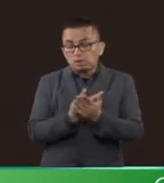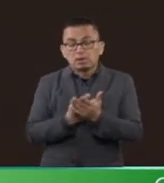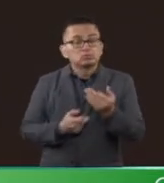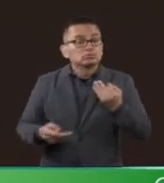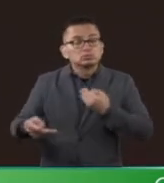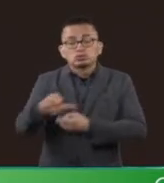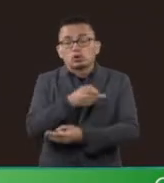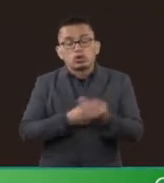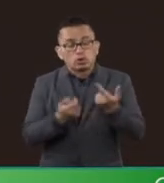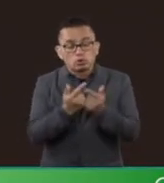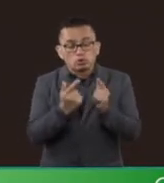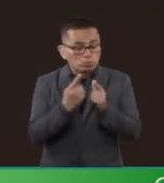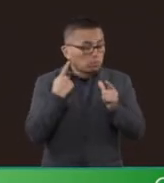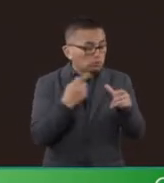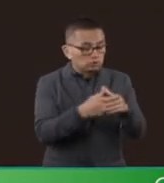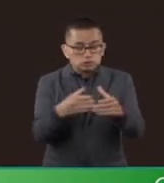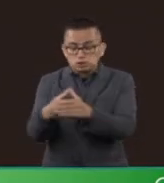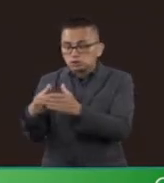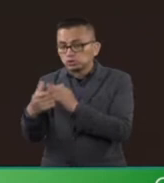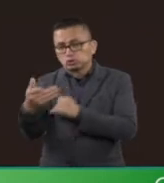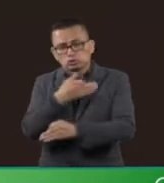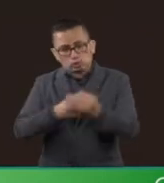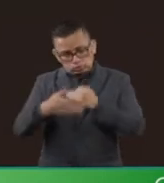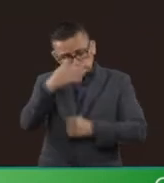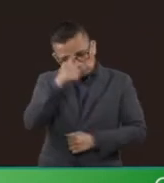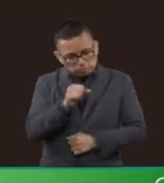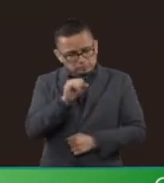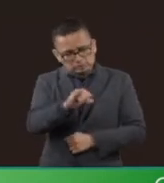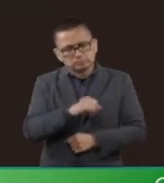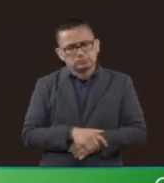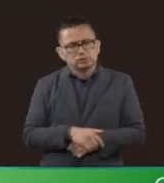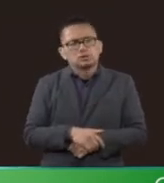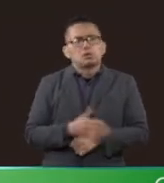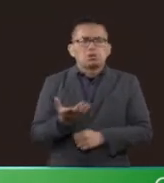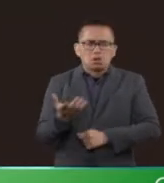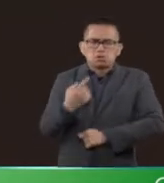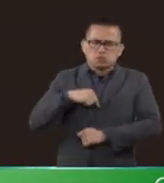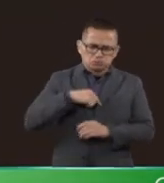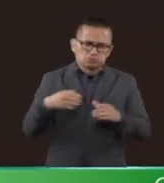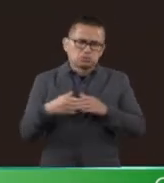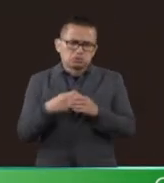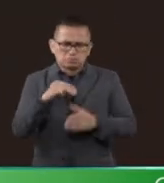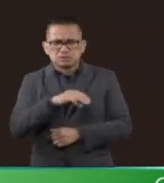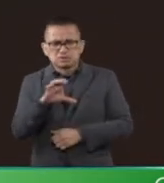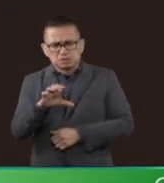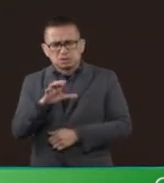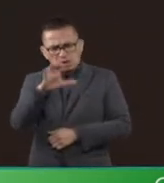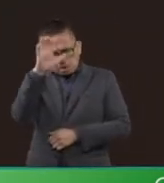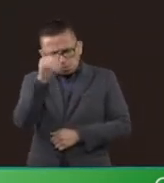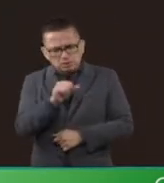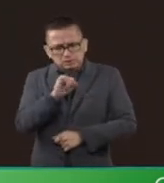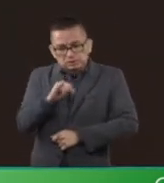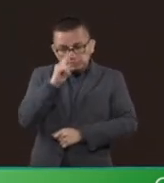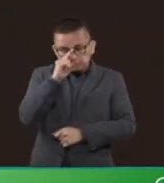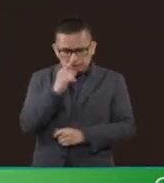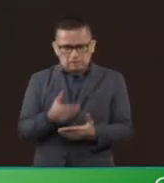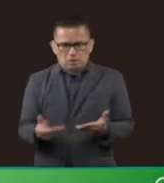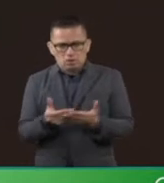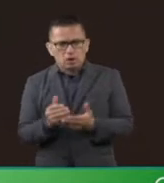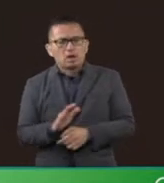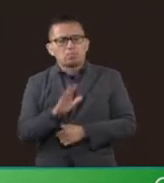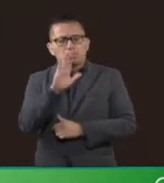también Movimiento Ciudadano. Bueno, por casi todas. Qué bueno que unos años después parece ser que todos van a